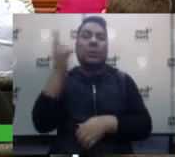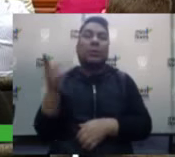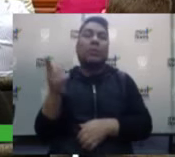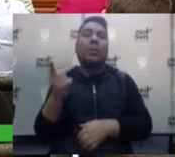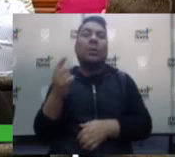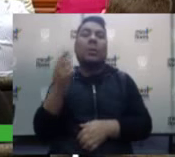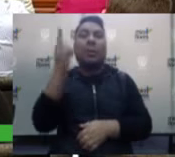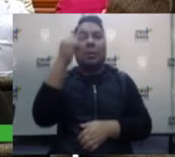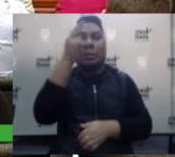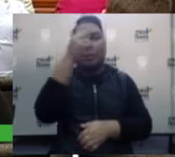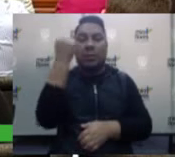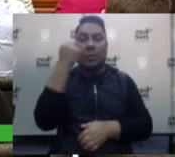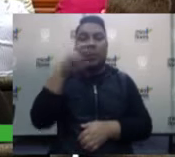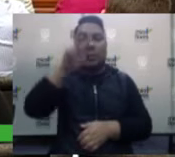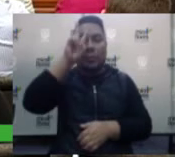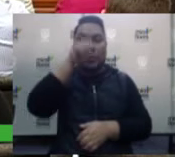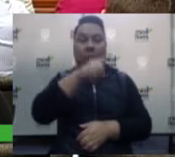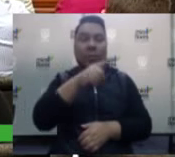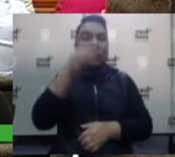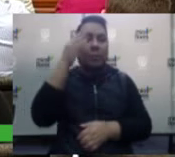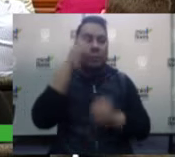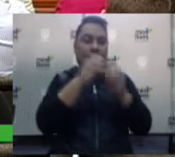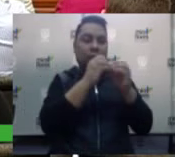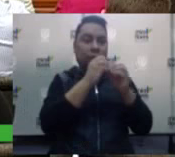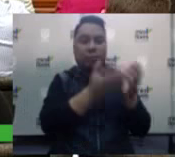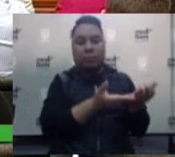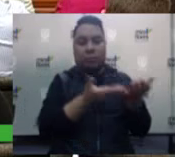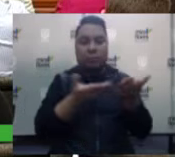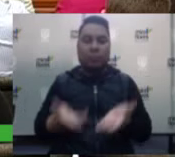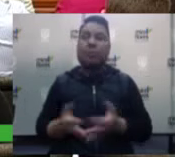Pontificia Universidad Católica del Perú.